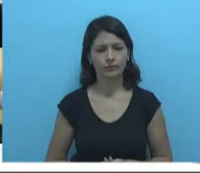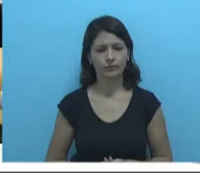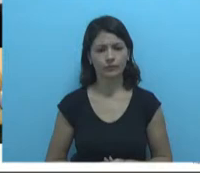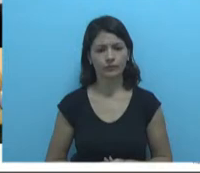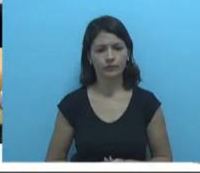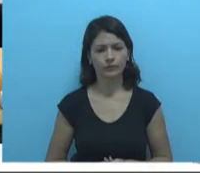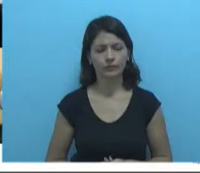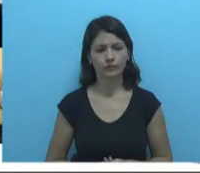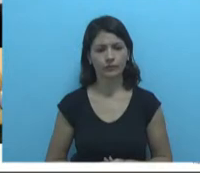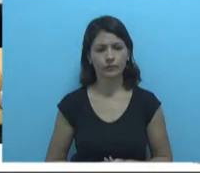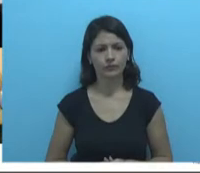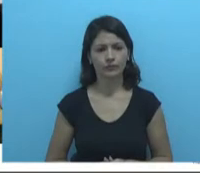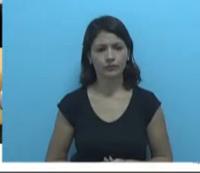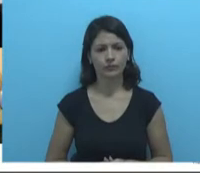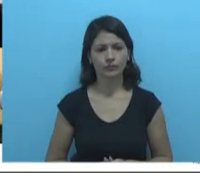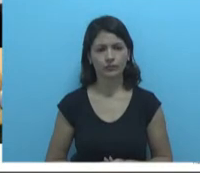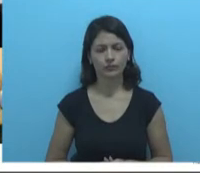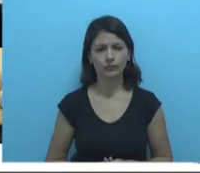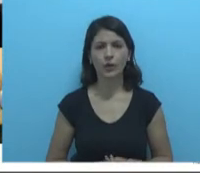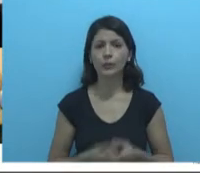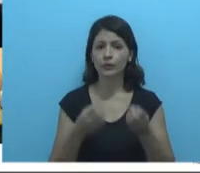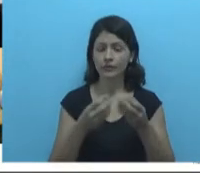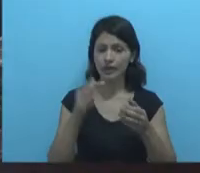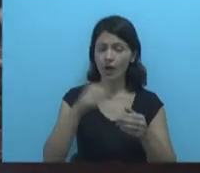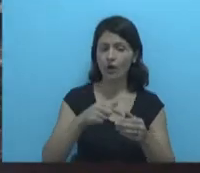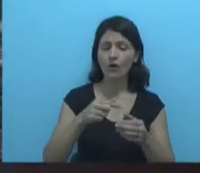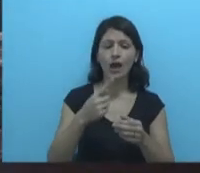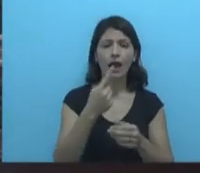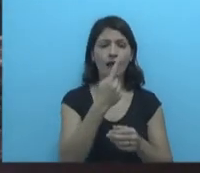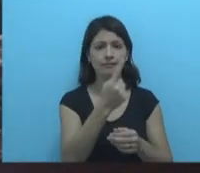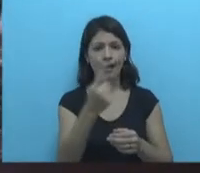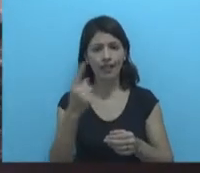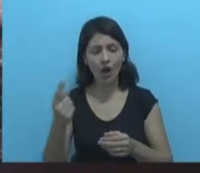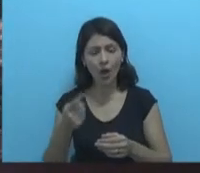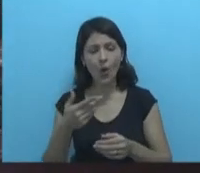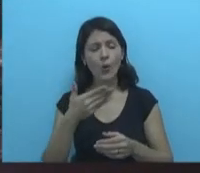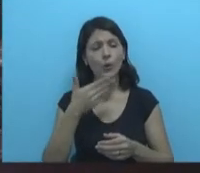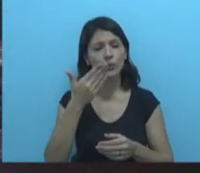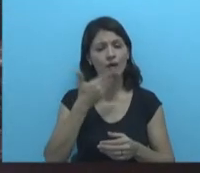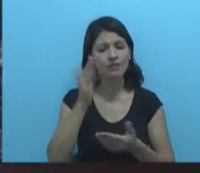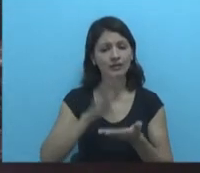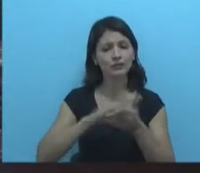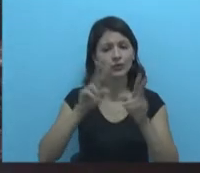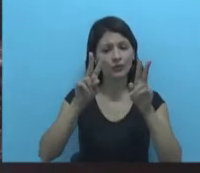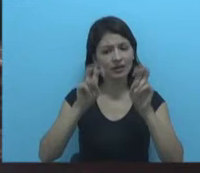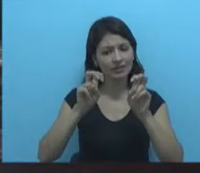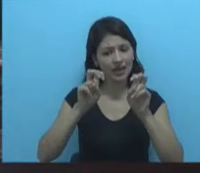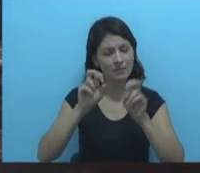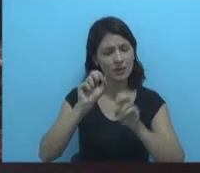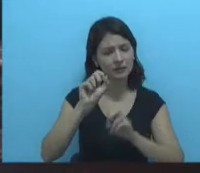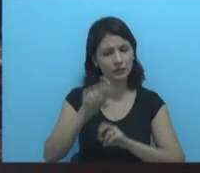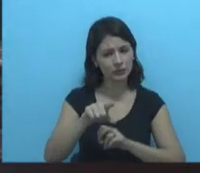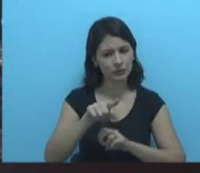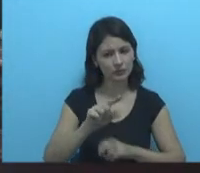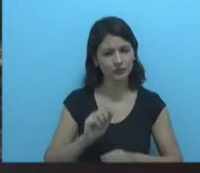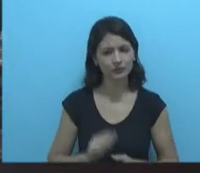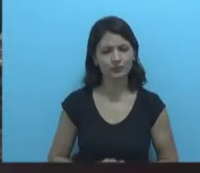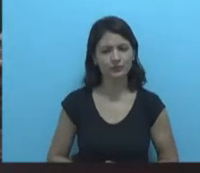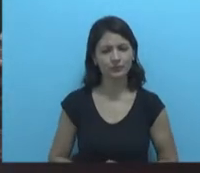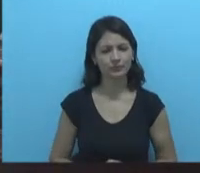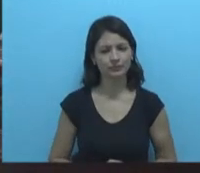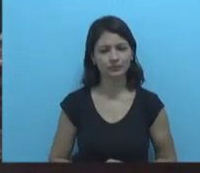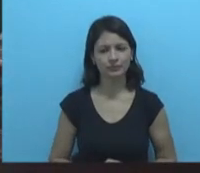Bien, queda abierta la lista de oradores y oradoras para referirse a los proyectos recientemente